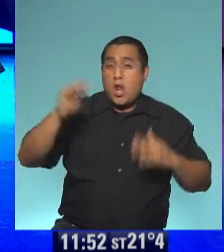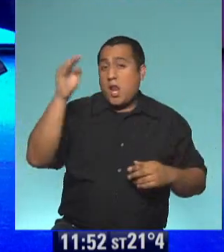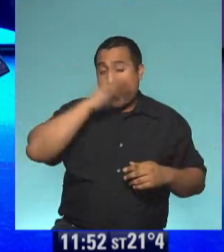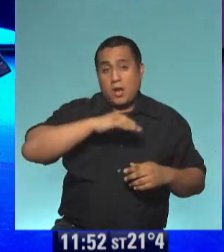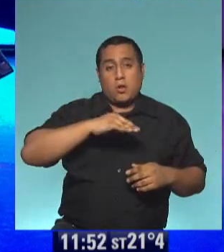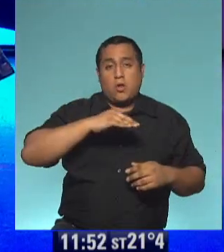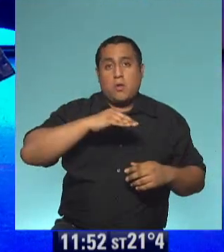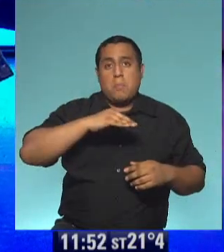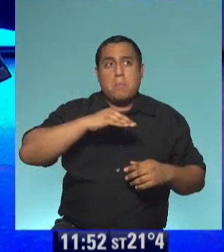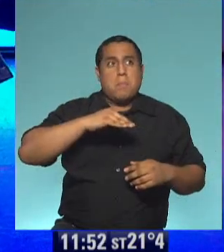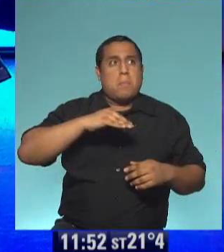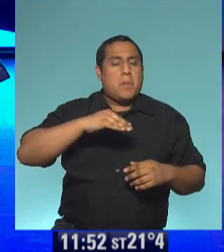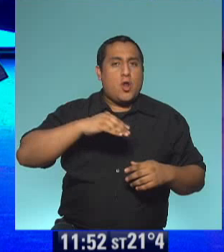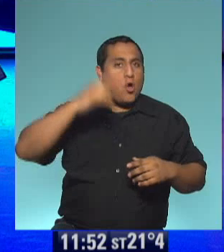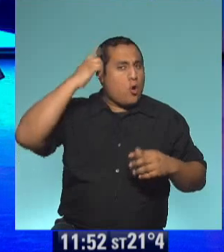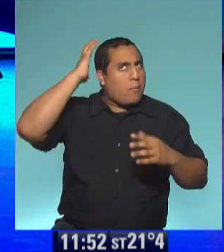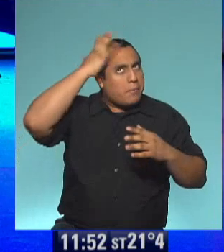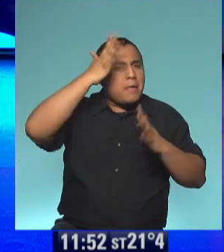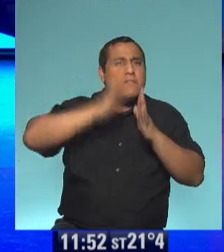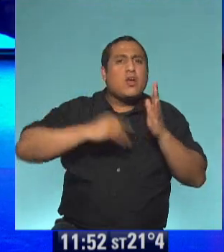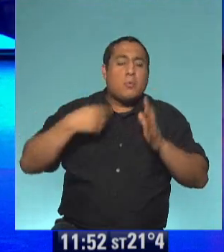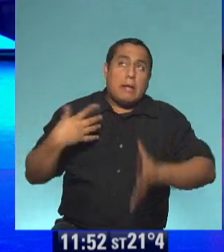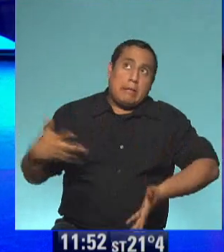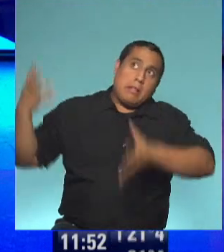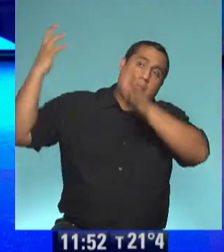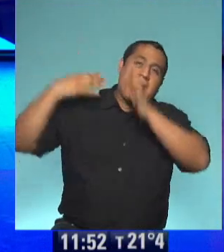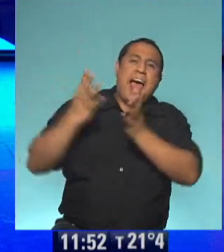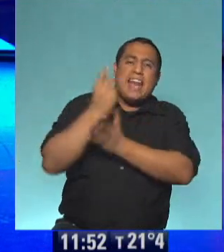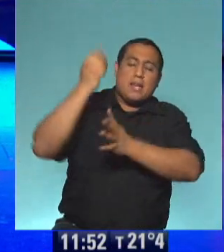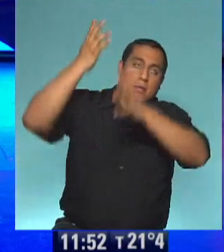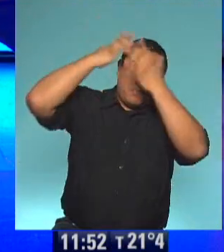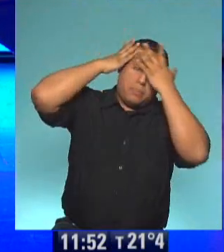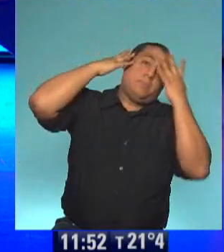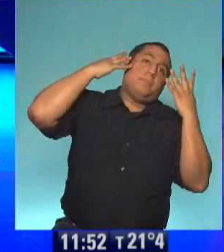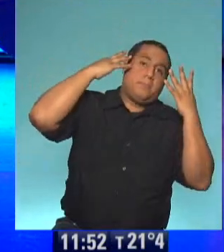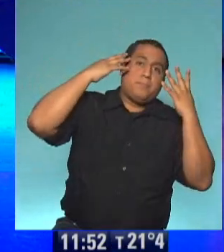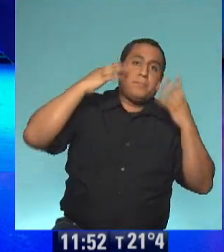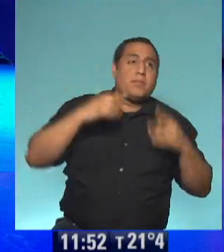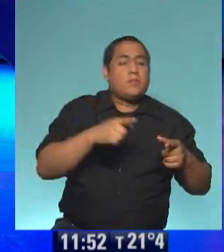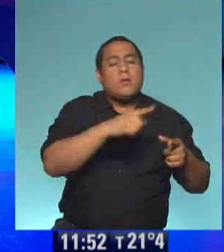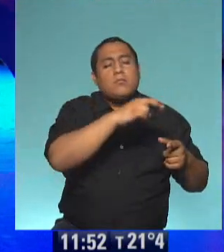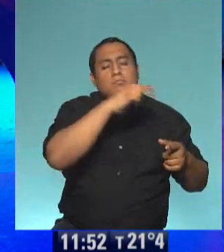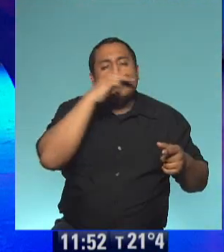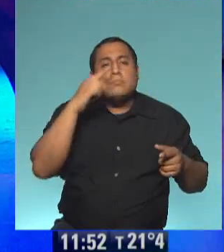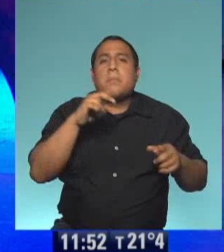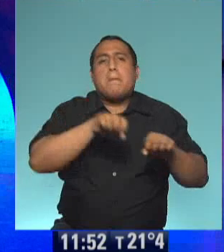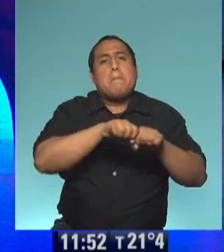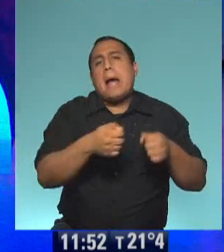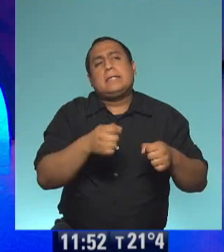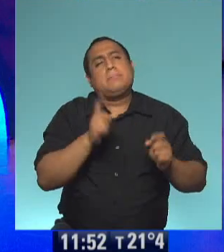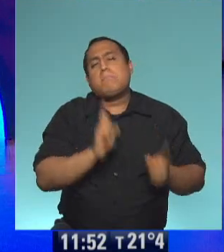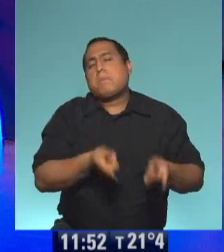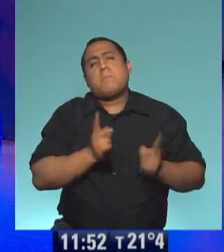de tanto acarrear bolsas de harina. De a la gran flauta salía el mismo olorcito de siempre, el olor a pan de toda nuestra